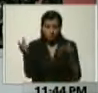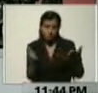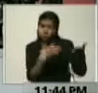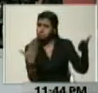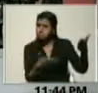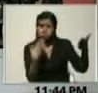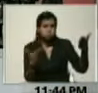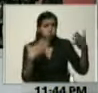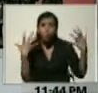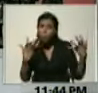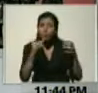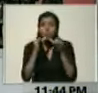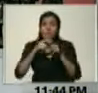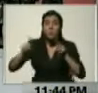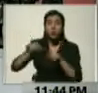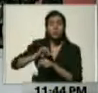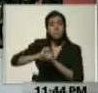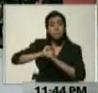Pakistán